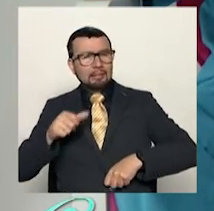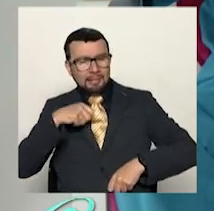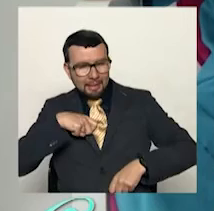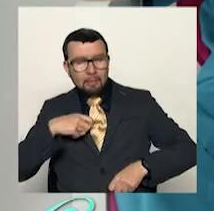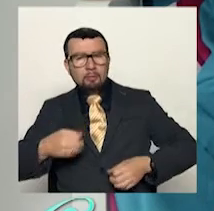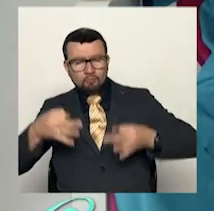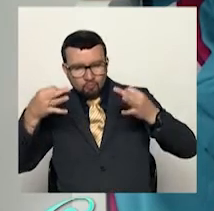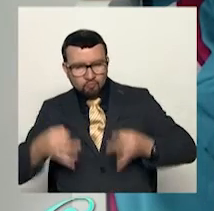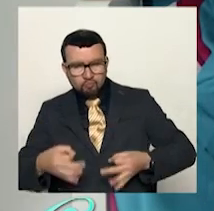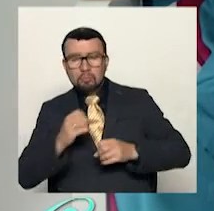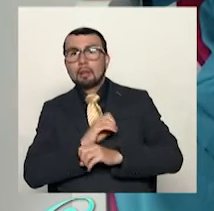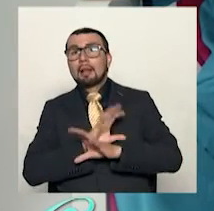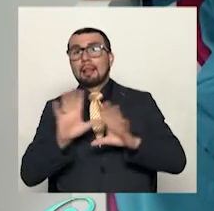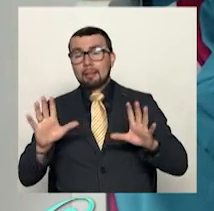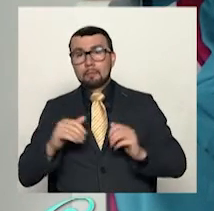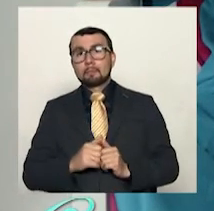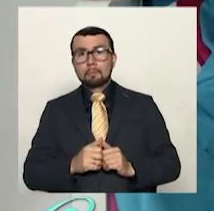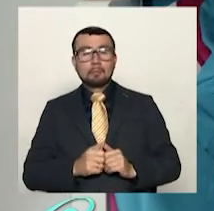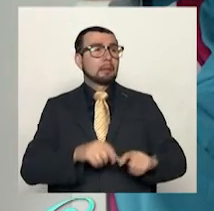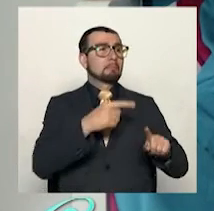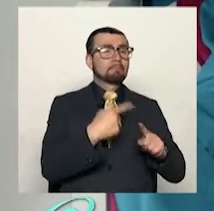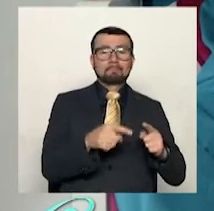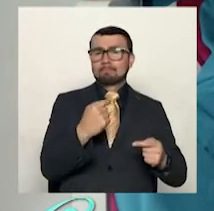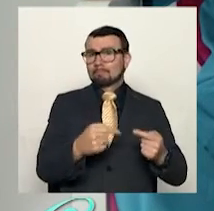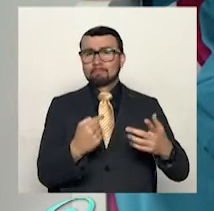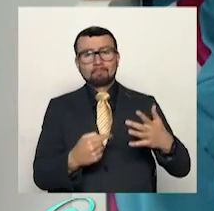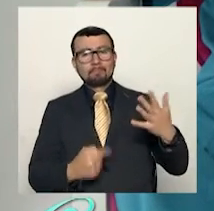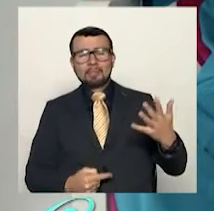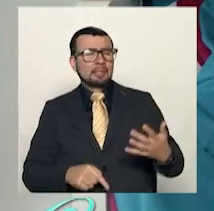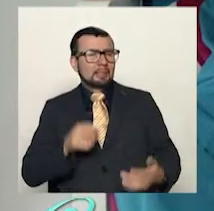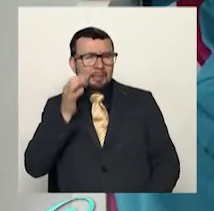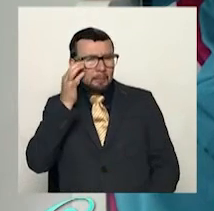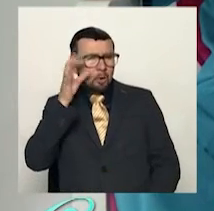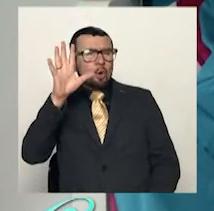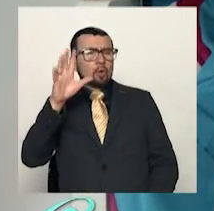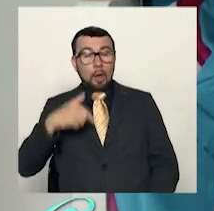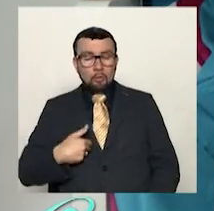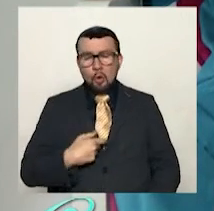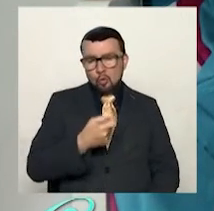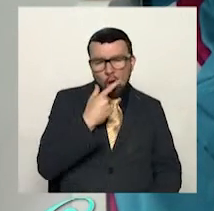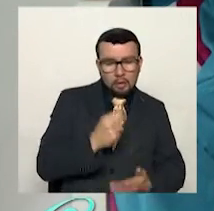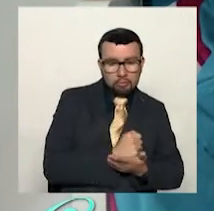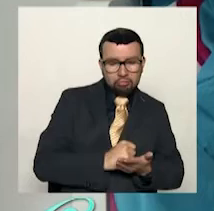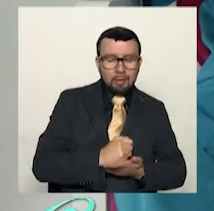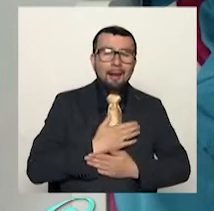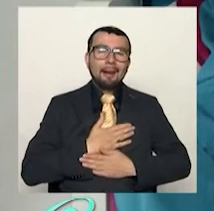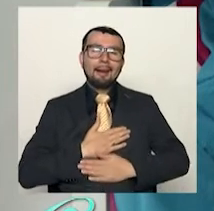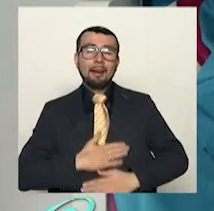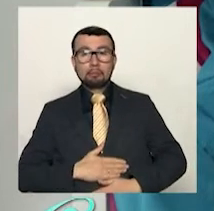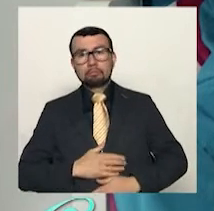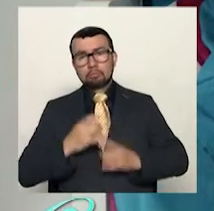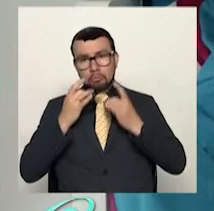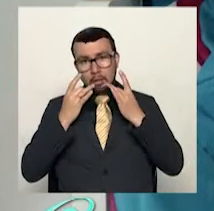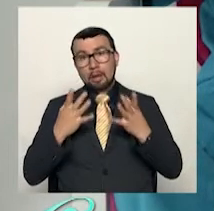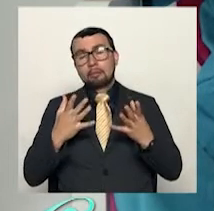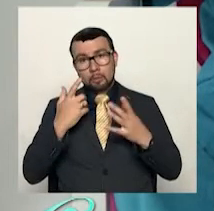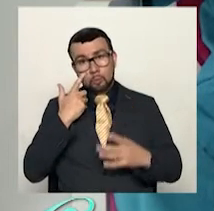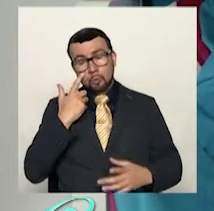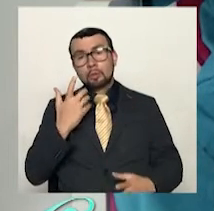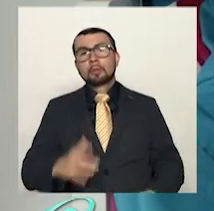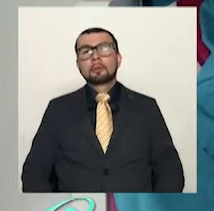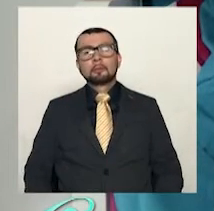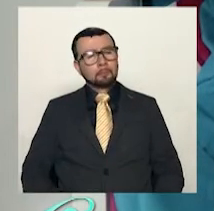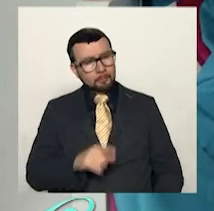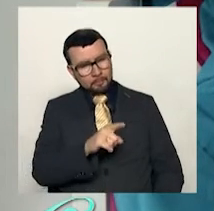diagnóstico claro. Entonces, esa multiplicidad o por la sospecha de algo, dar medicamentos es muy grave. Doctor Germán Ruiz